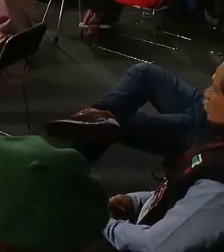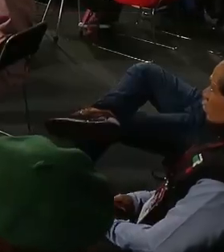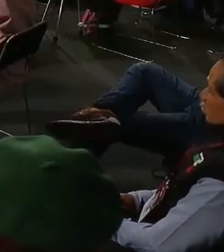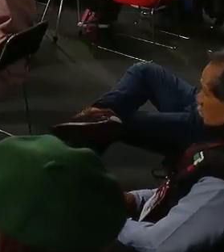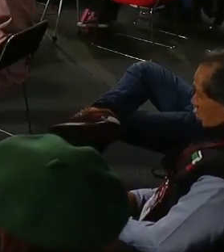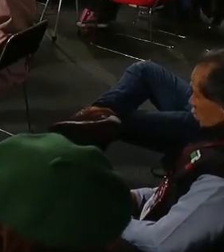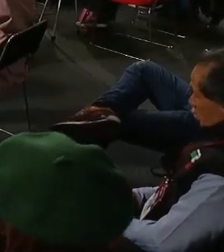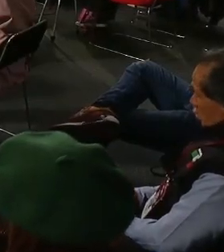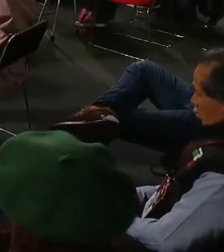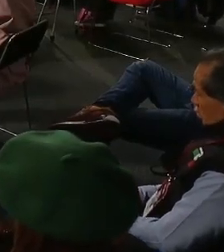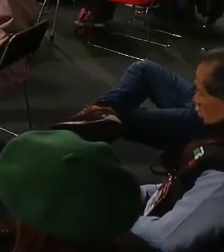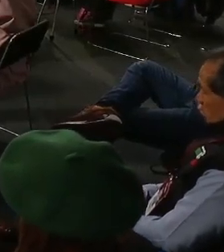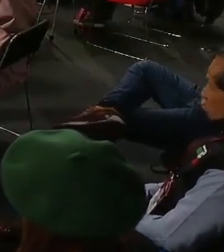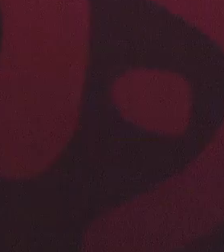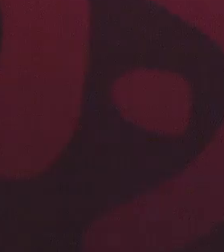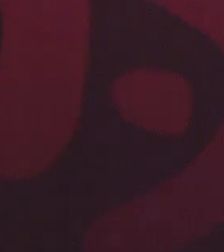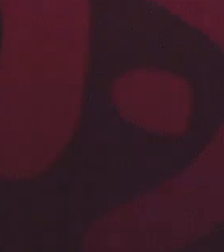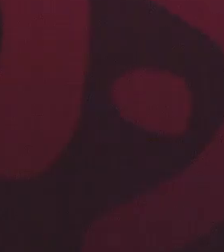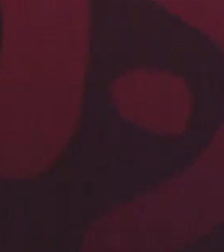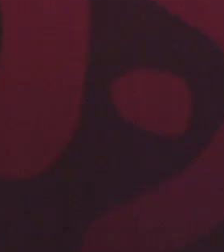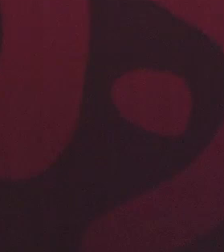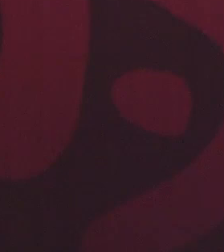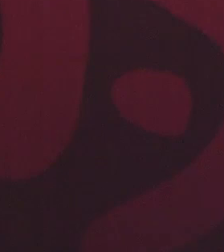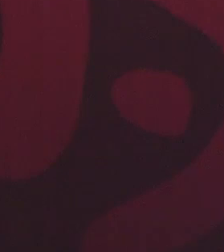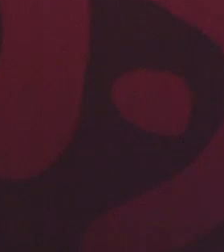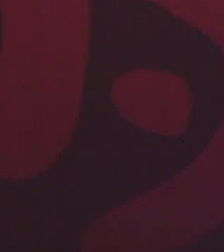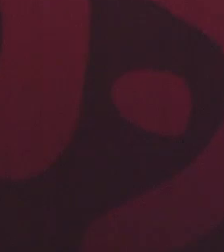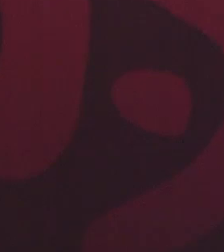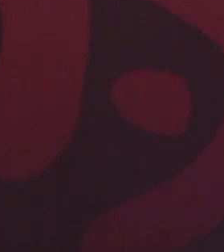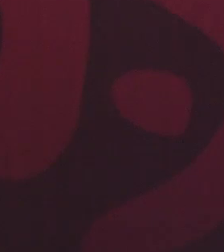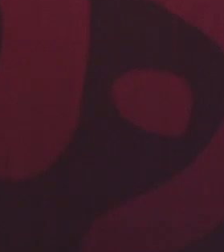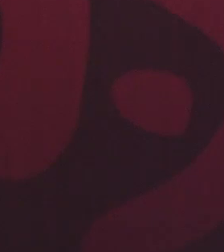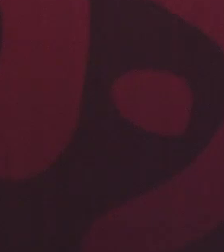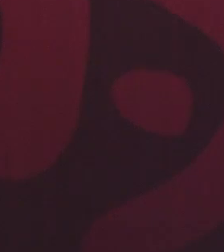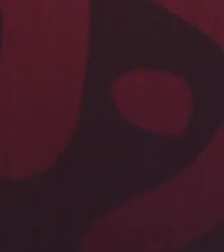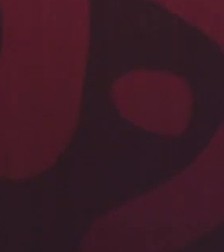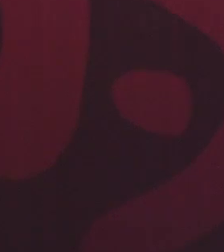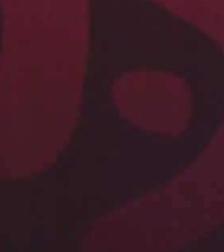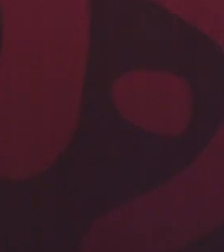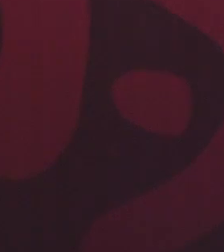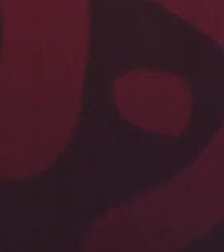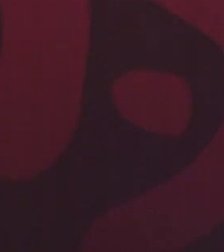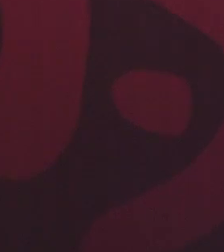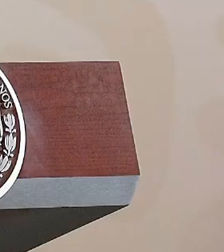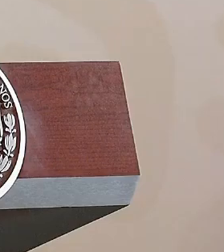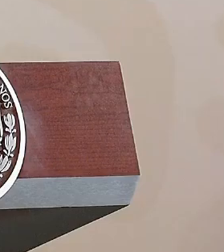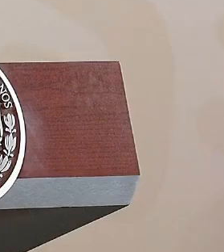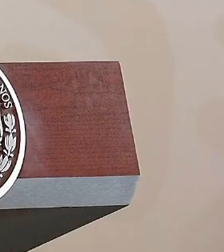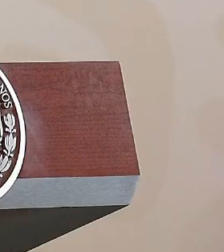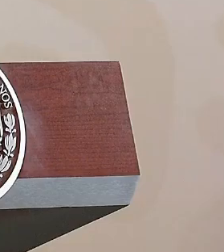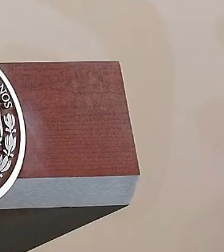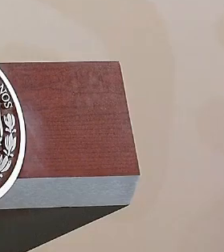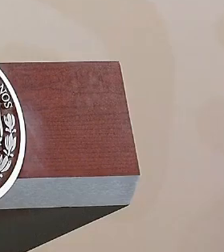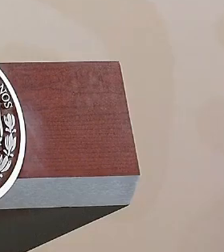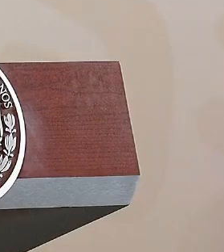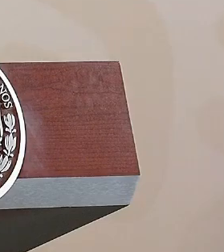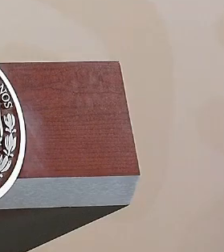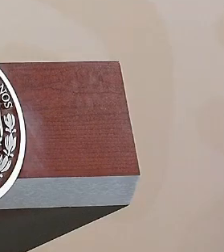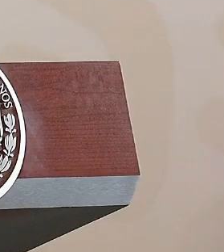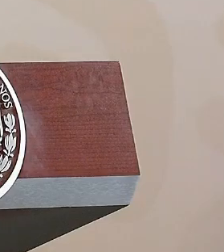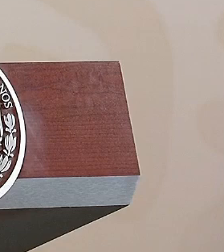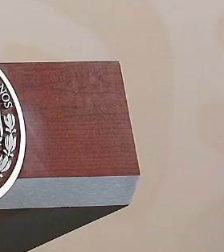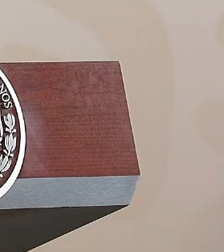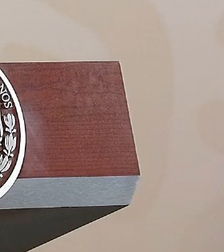costumbre. Pues sí, ya no hay malas costumbres. Ya no. Eso no está